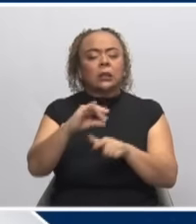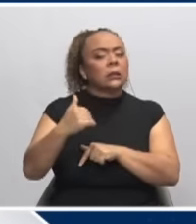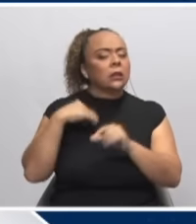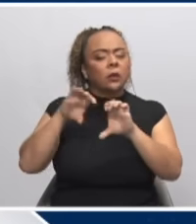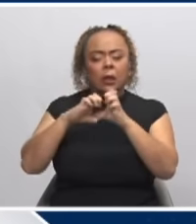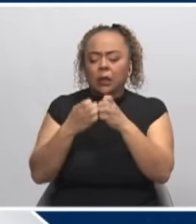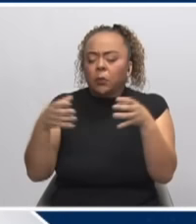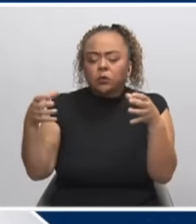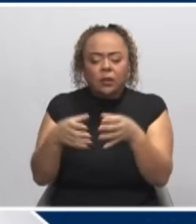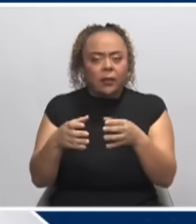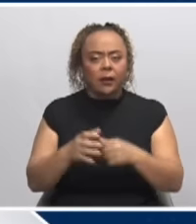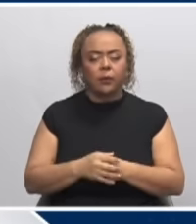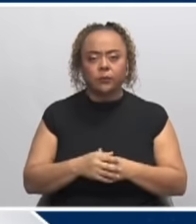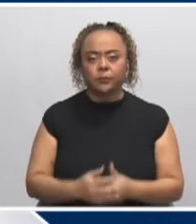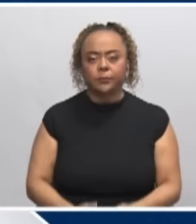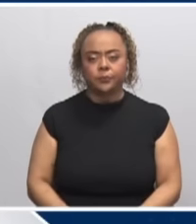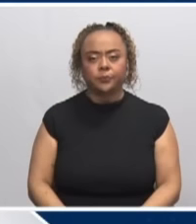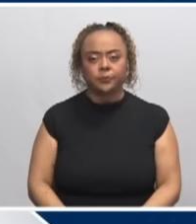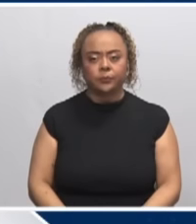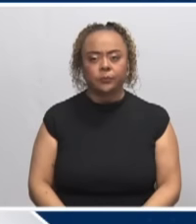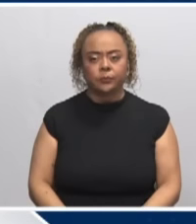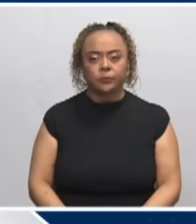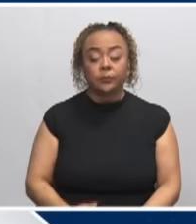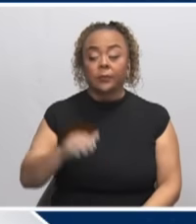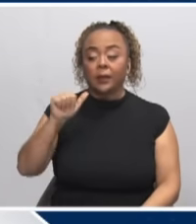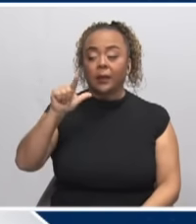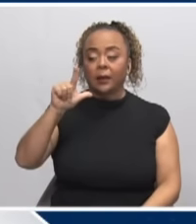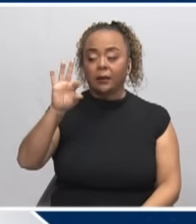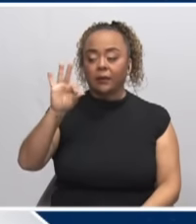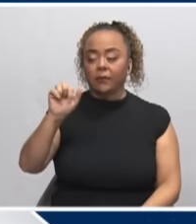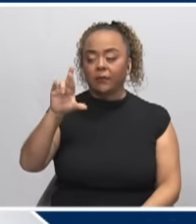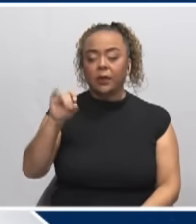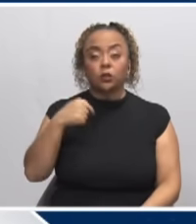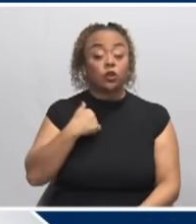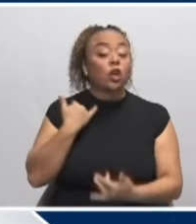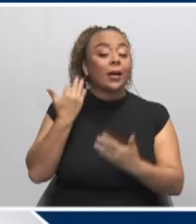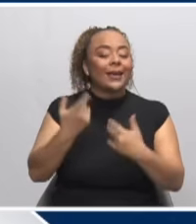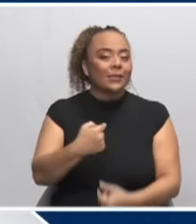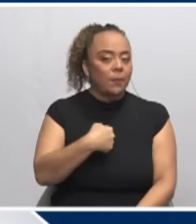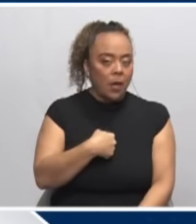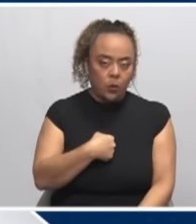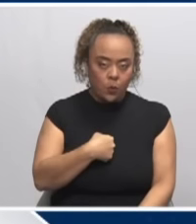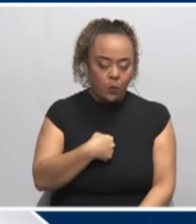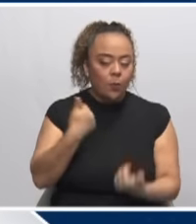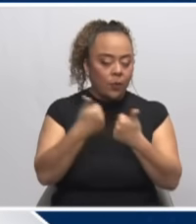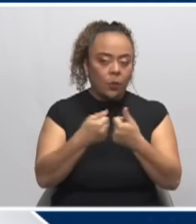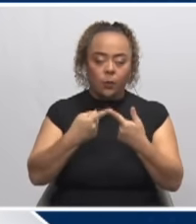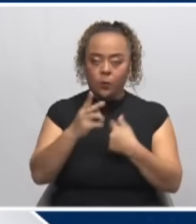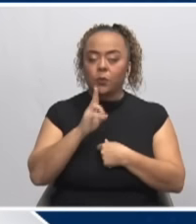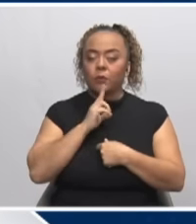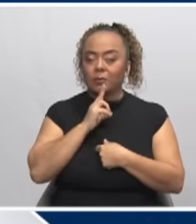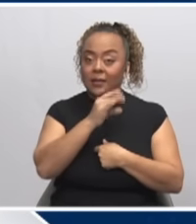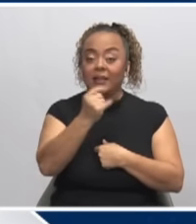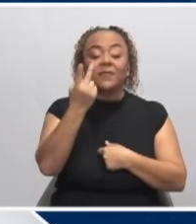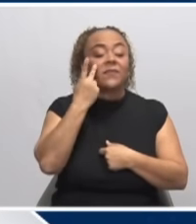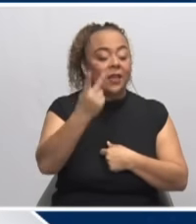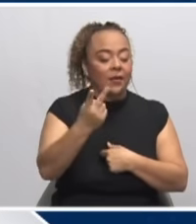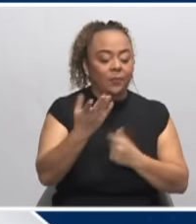equipo concentrado de Alfaro qué esperaría yo del partido contra Honduras idea una